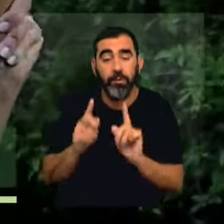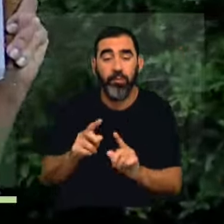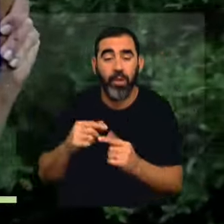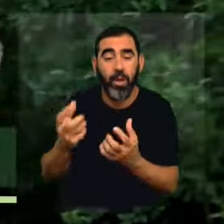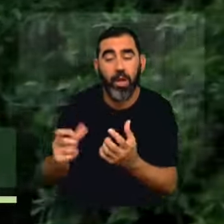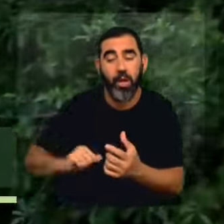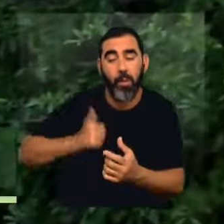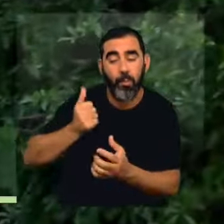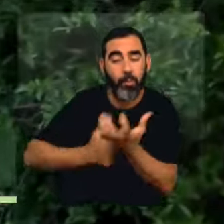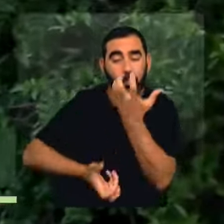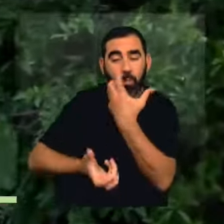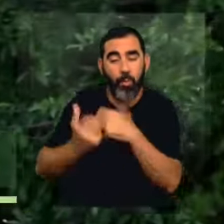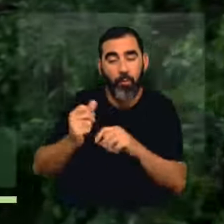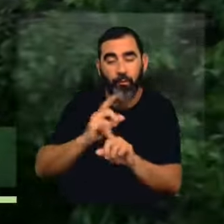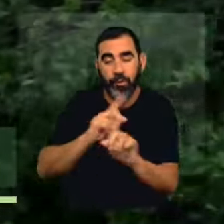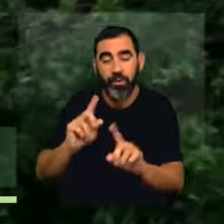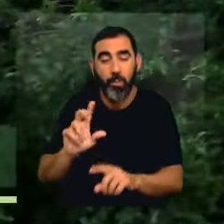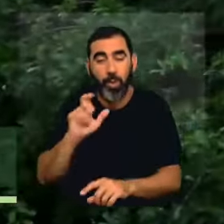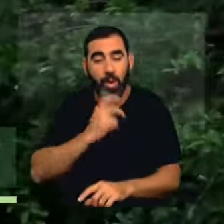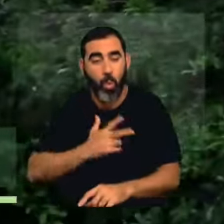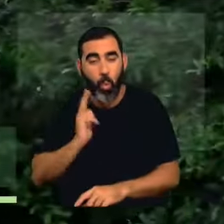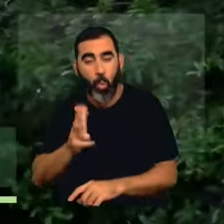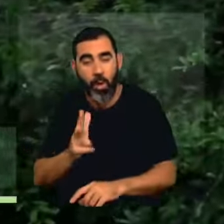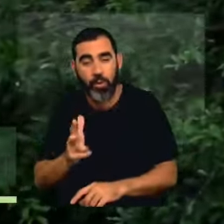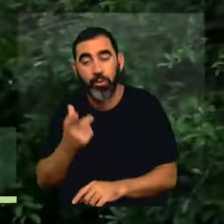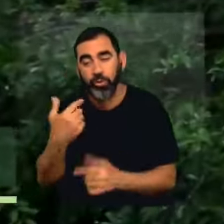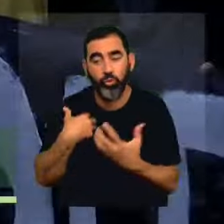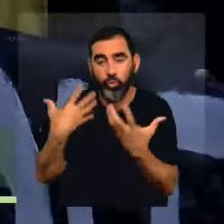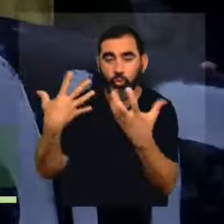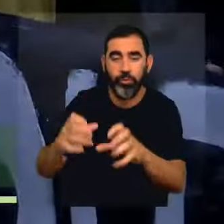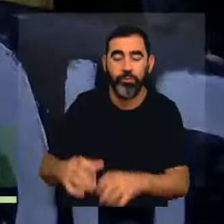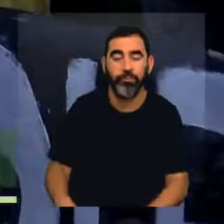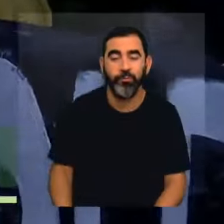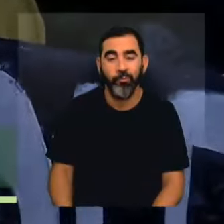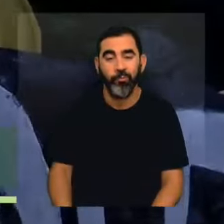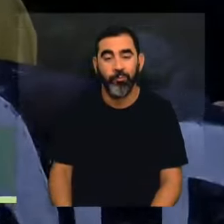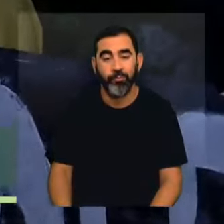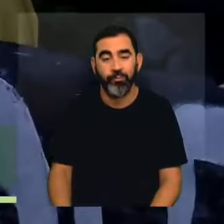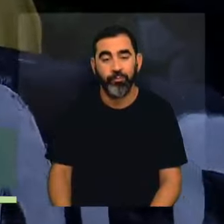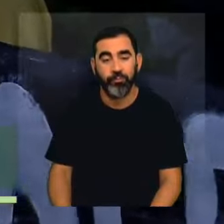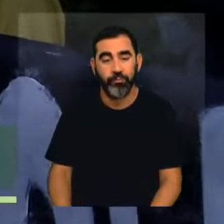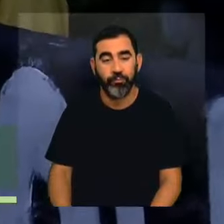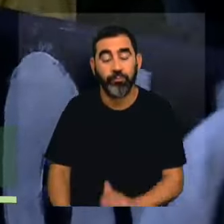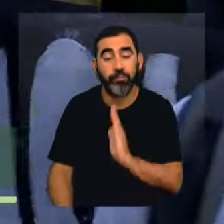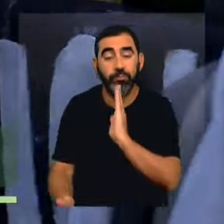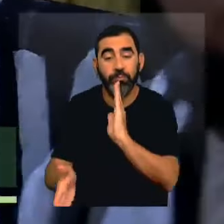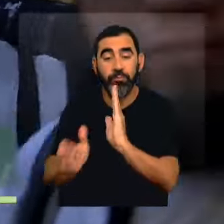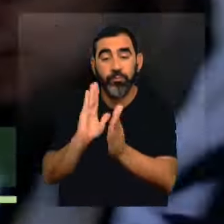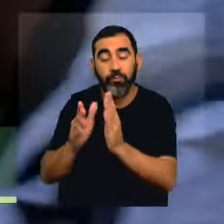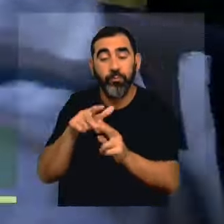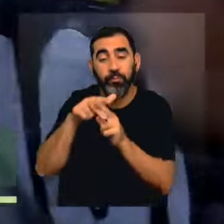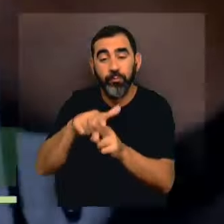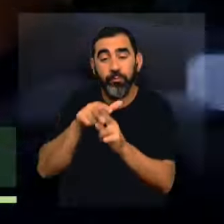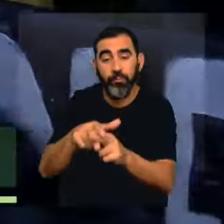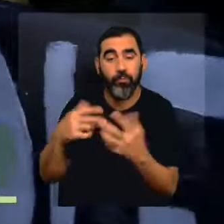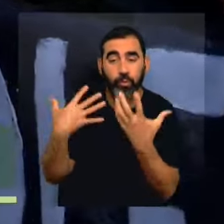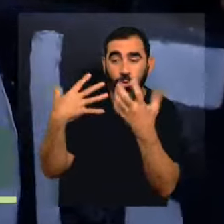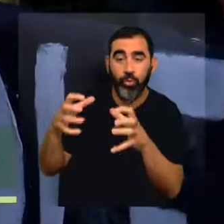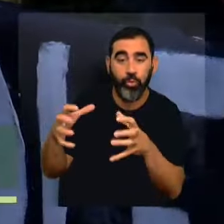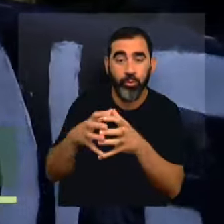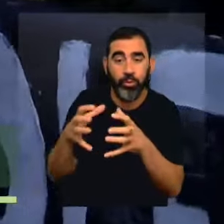animales para nuestra conveniencia este y es justamente lo que no queremos no queremos eso la equinoterapia también es vista con suspicacia por parte de